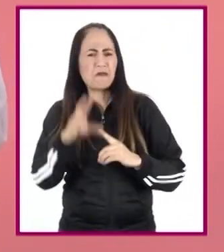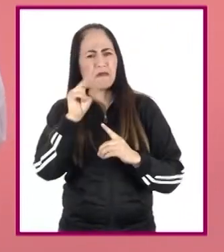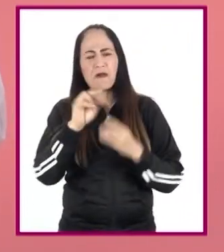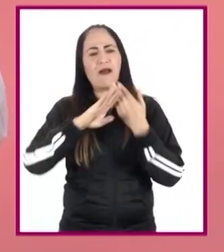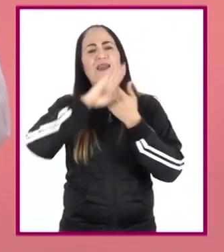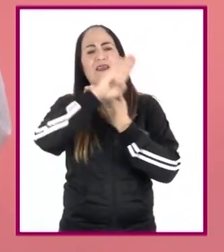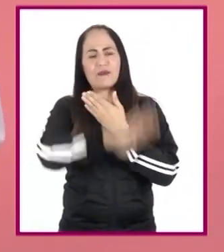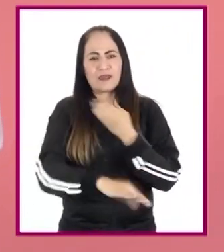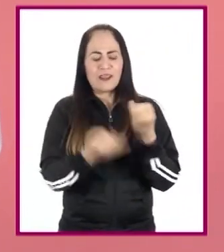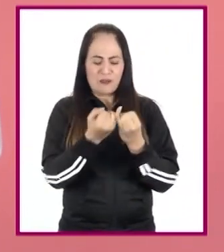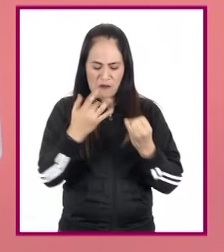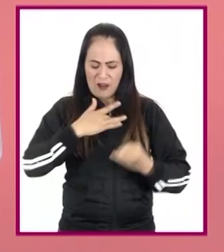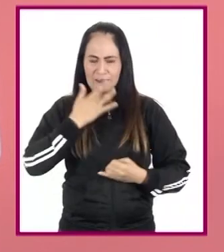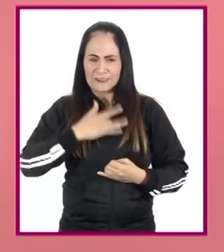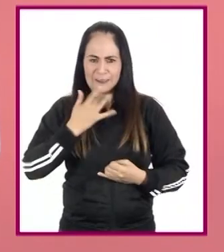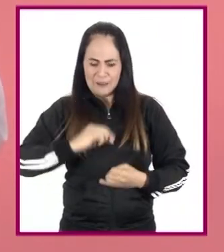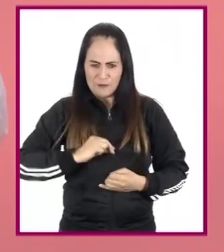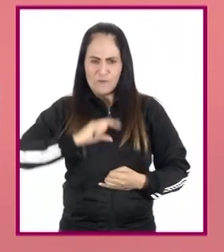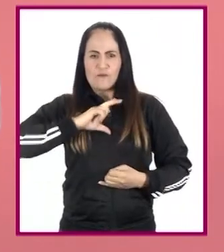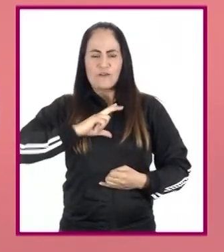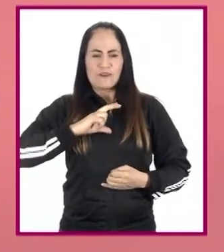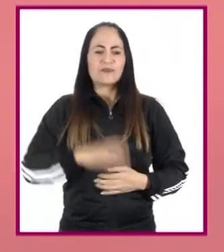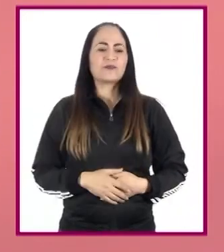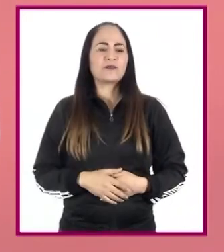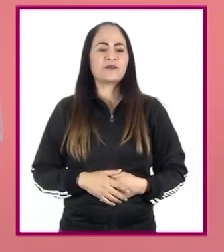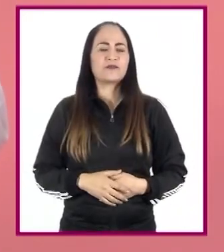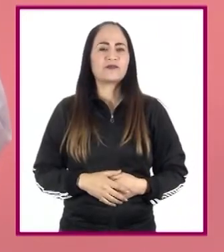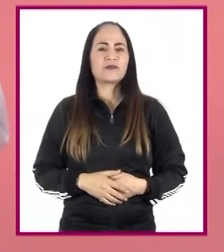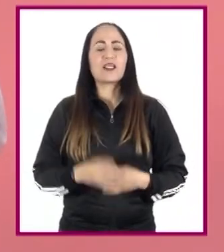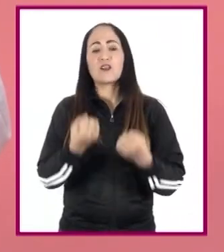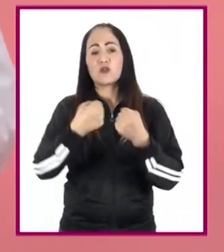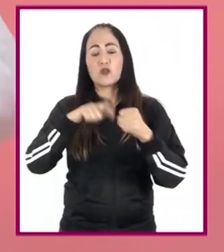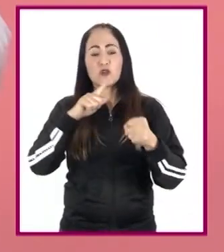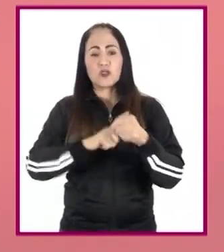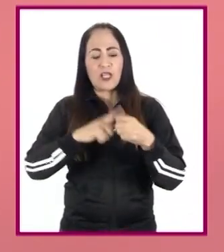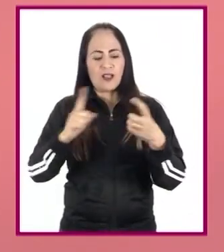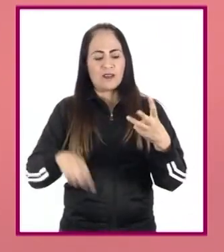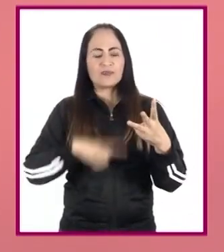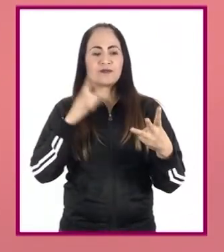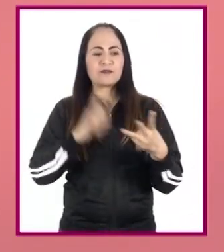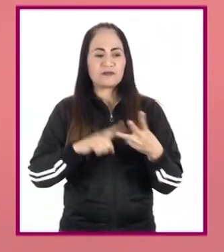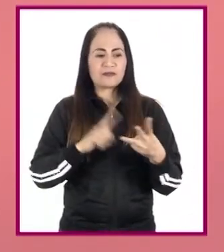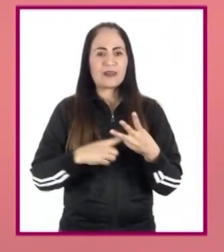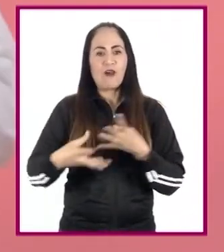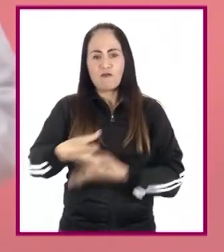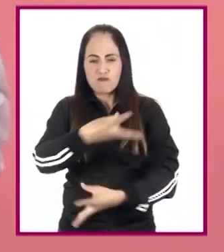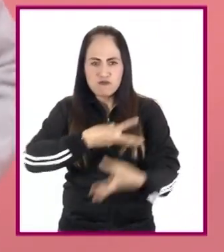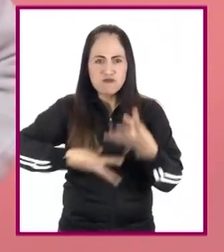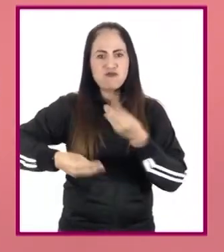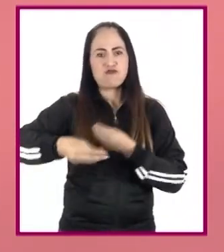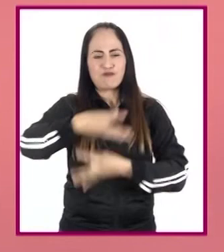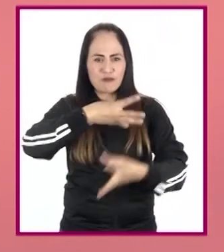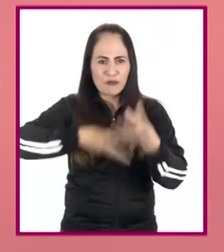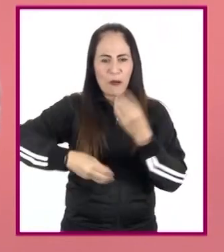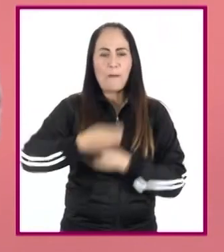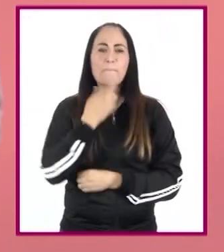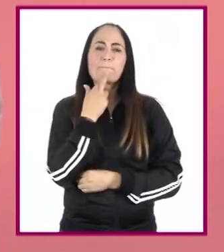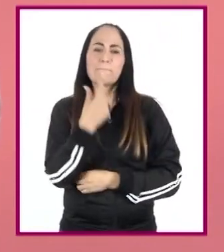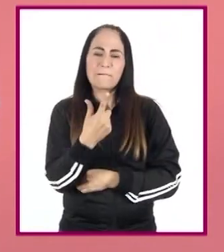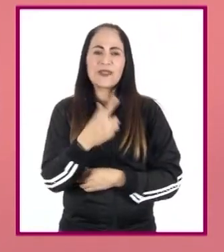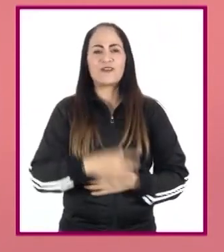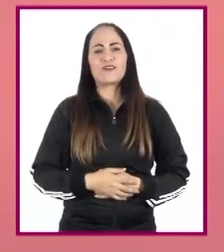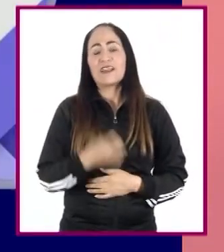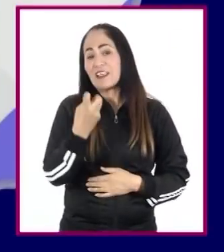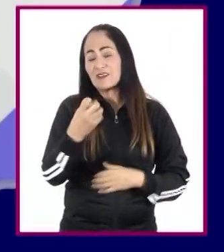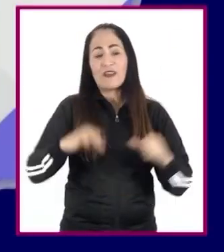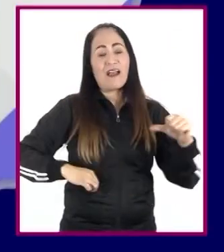el autoestima. Beneficios sociales. Aumenta la autonomía y la integración social. Para todas las actividades que